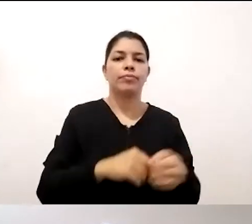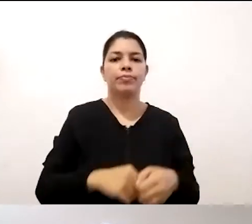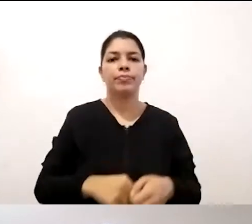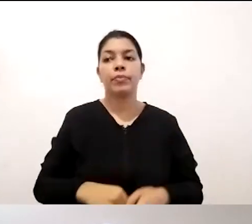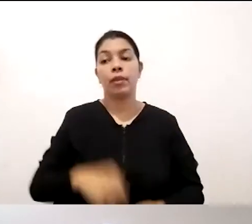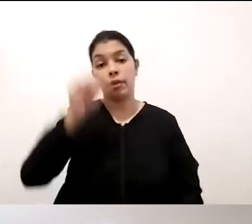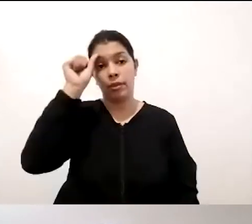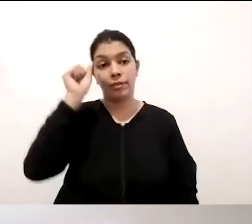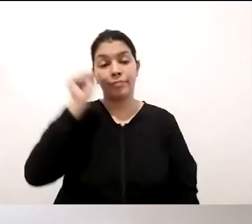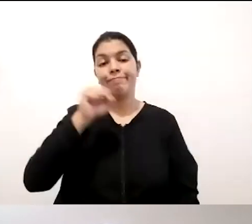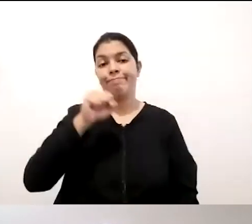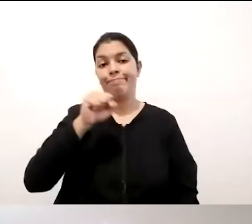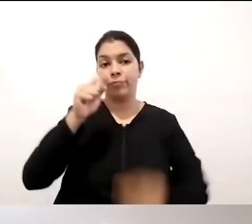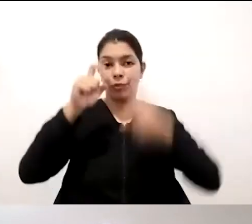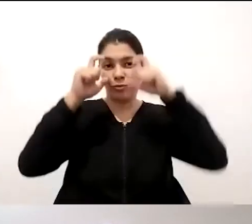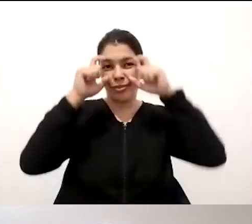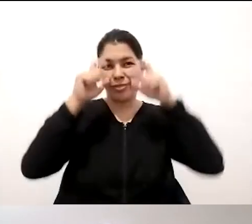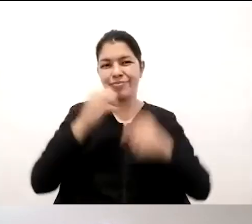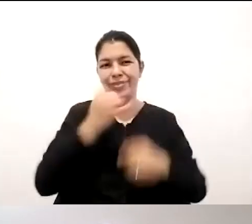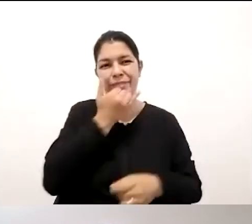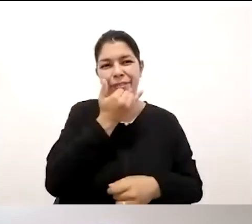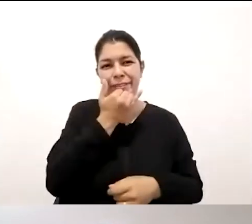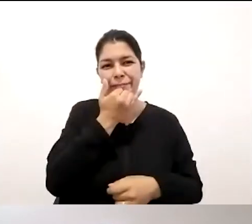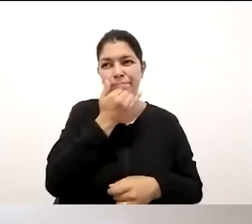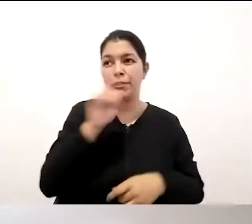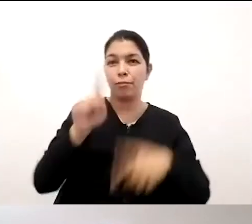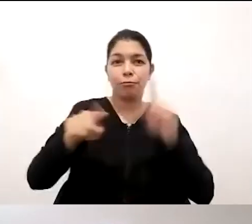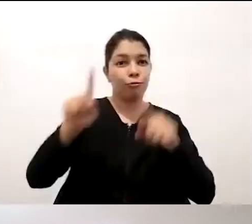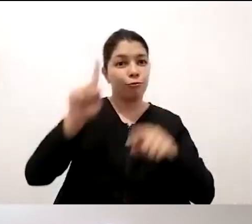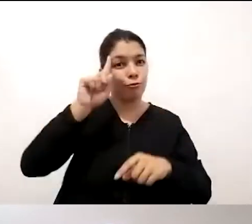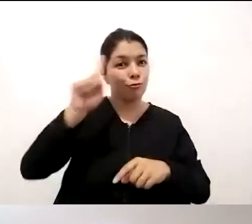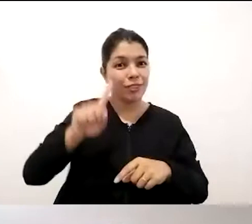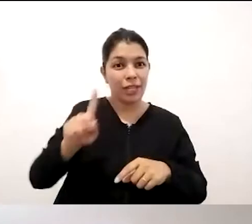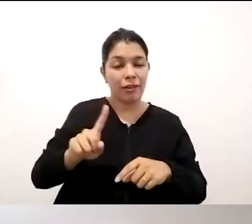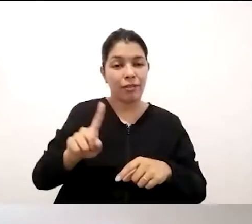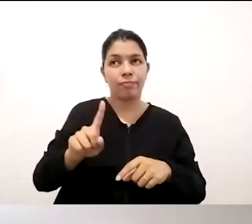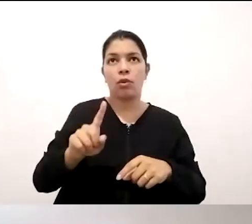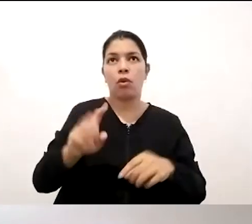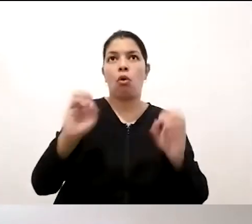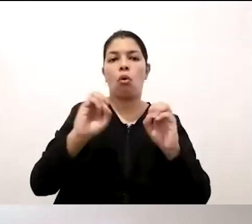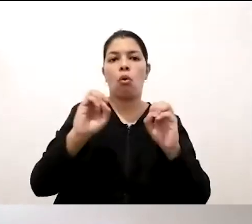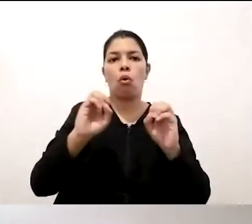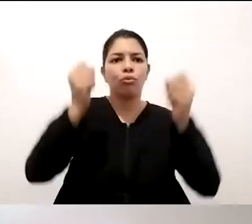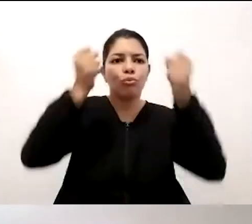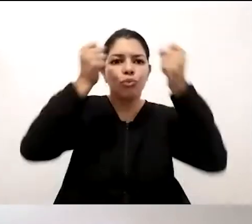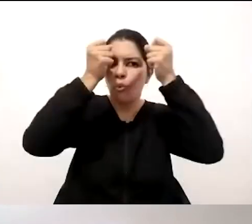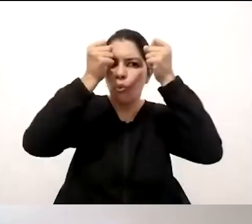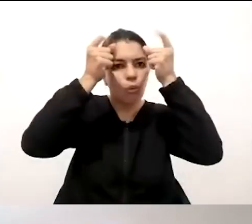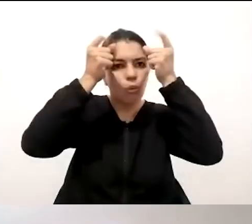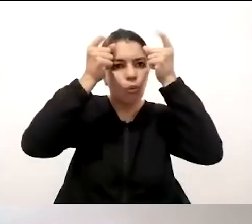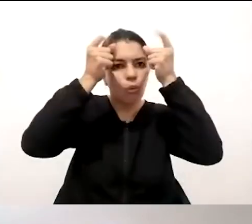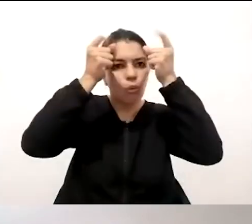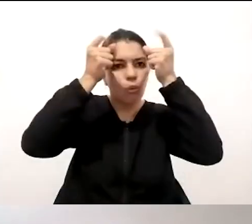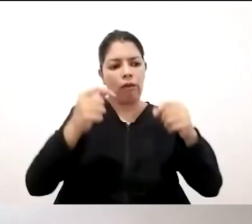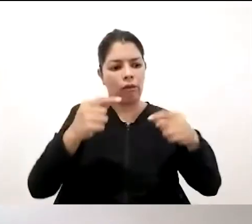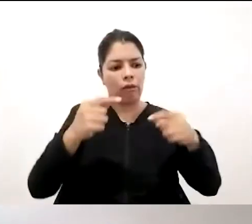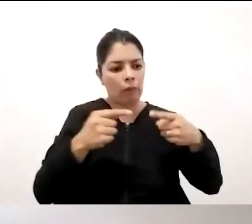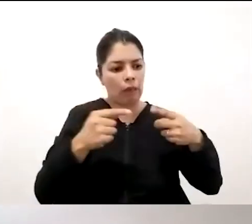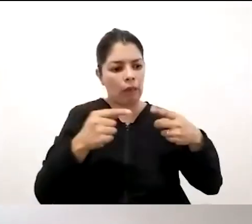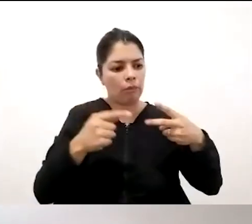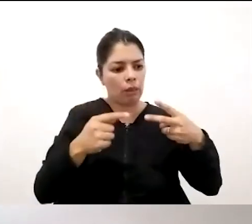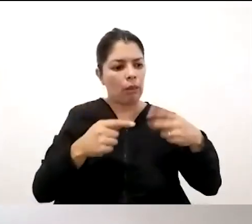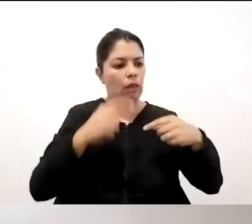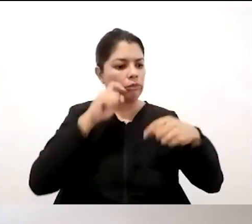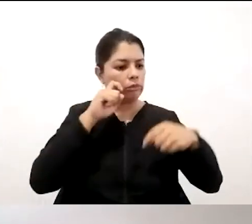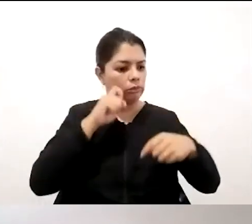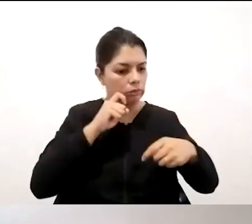el desconocimiento, y no solo el desconocimiento, sino la falta de comprensión de estos conceptos que acabamos de mencionar,